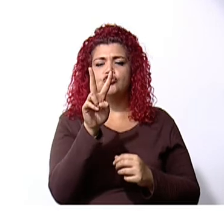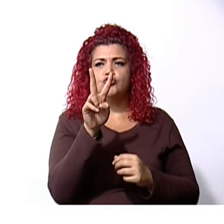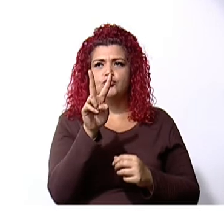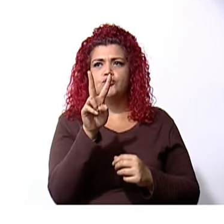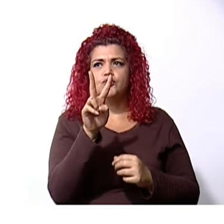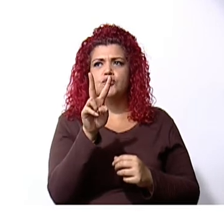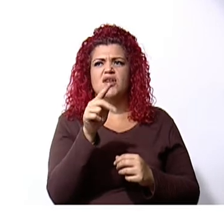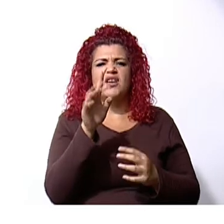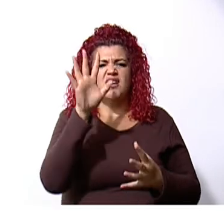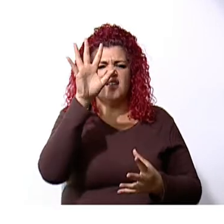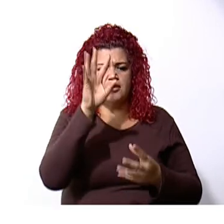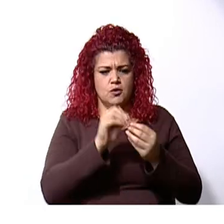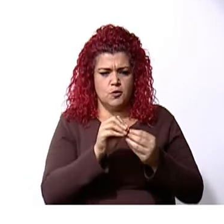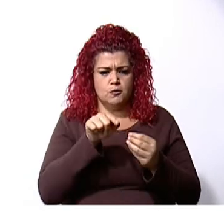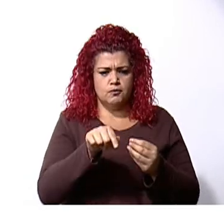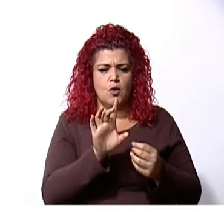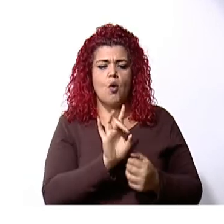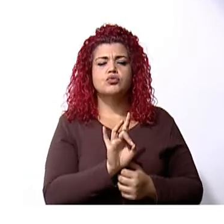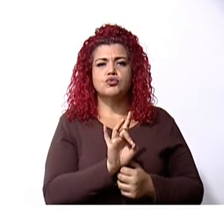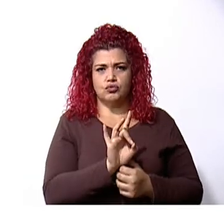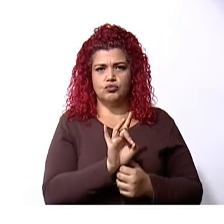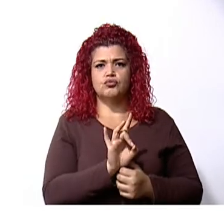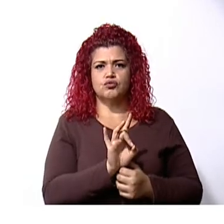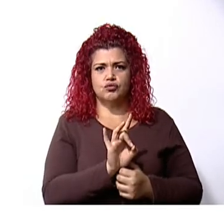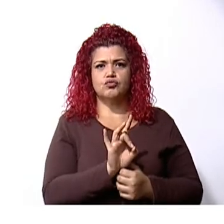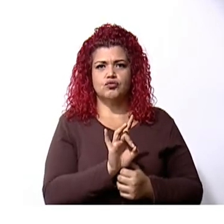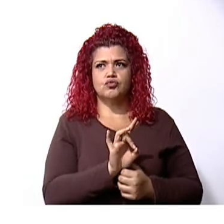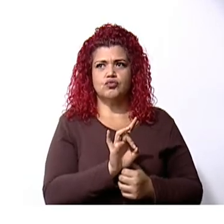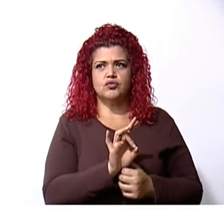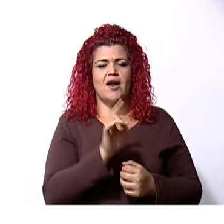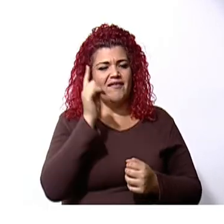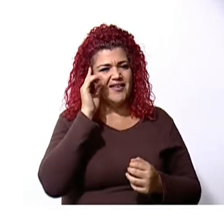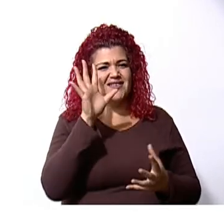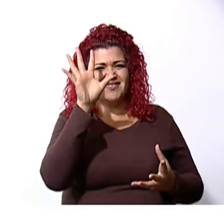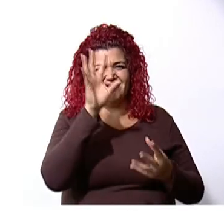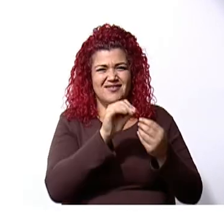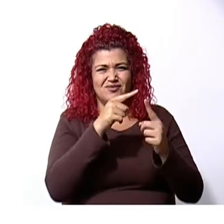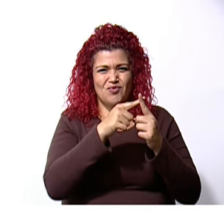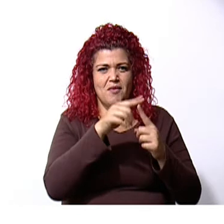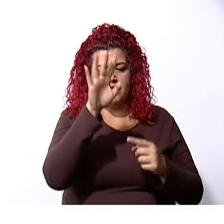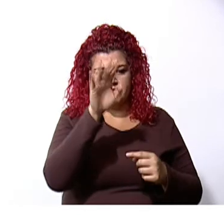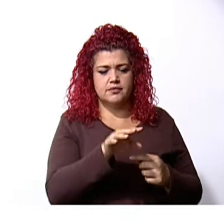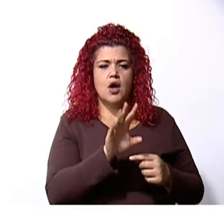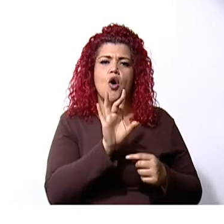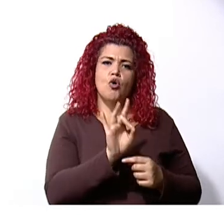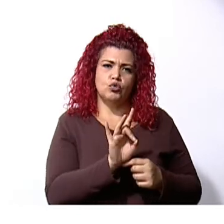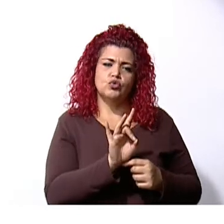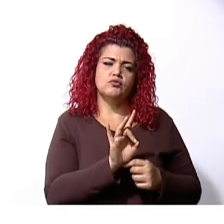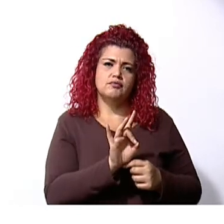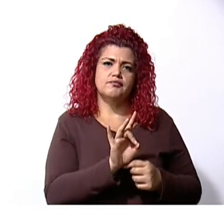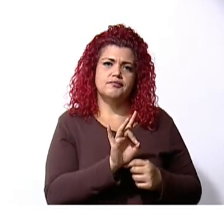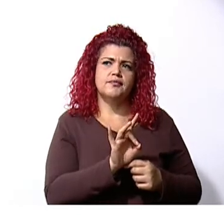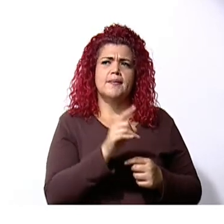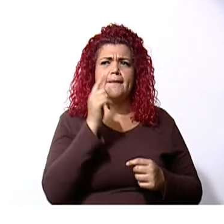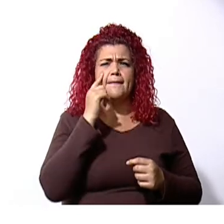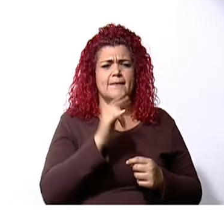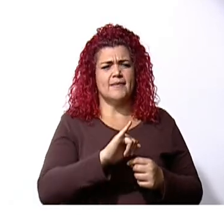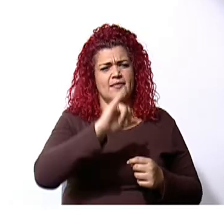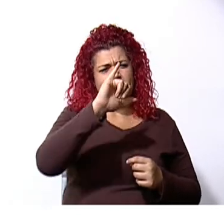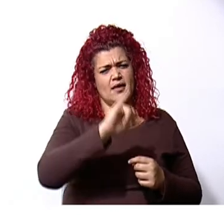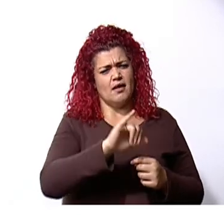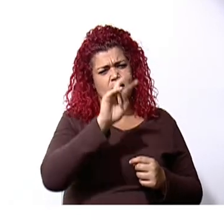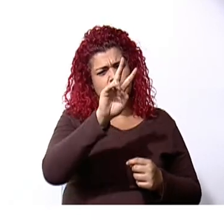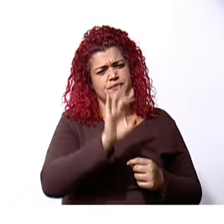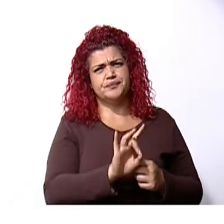el perímetro es 8, ¿ok? Entonces, veamos qué relación hay entre el lado del